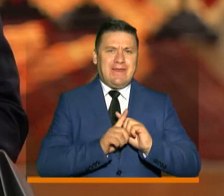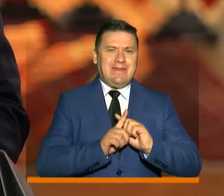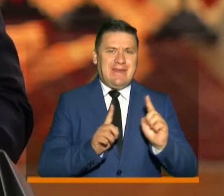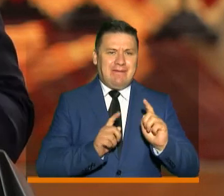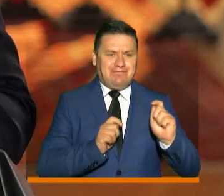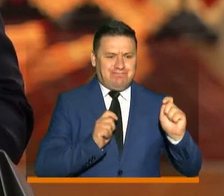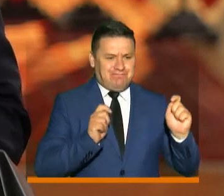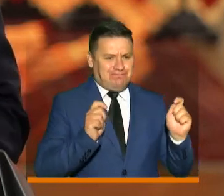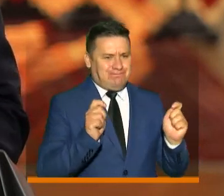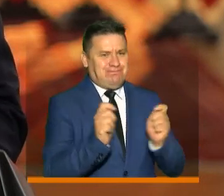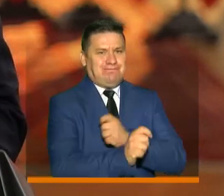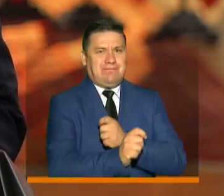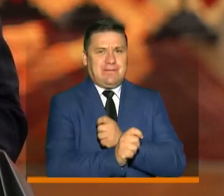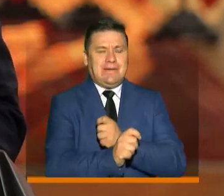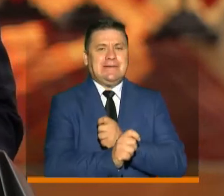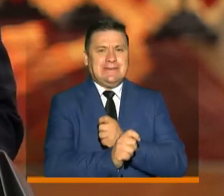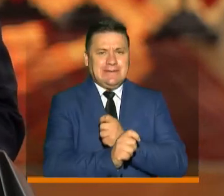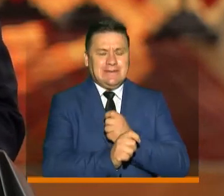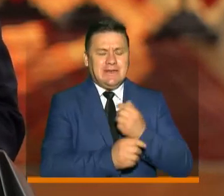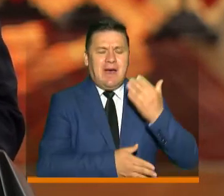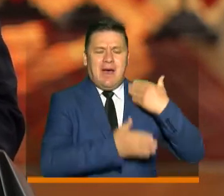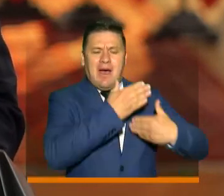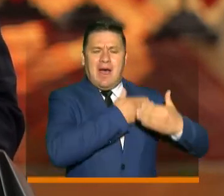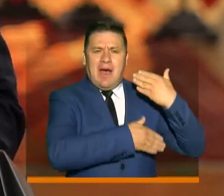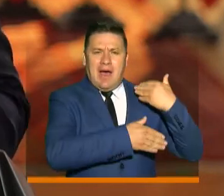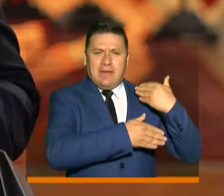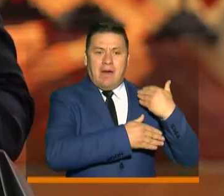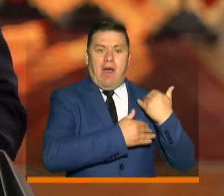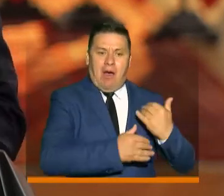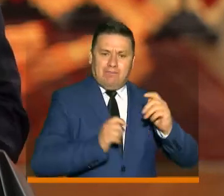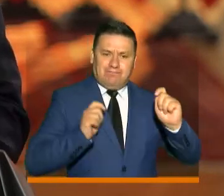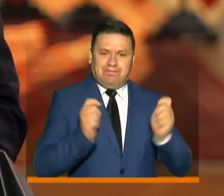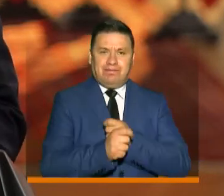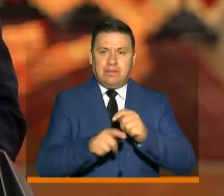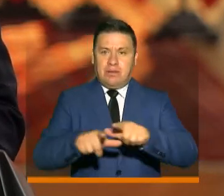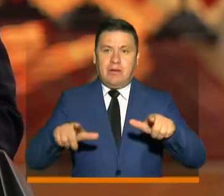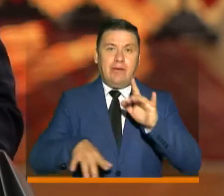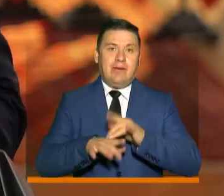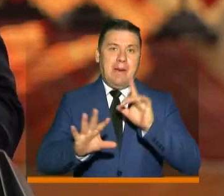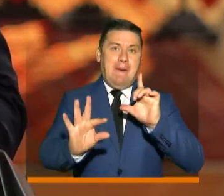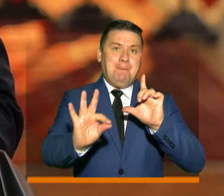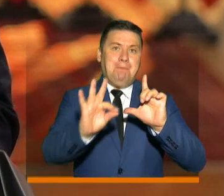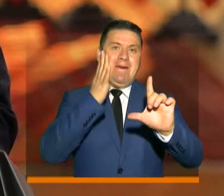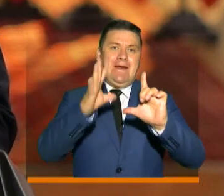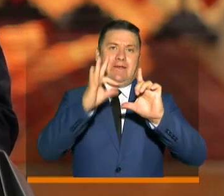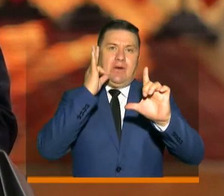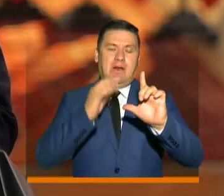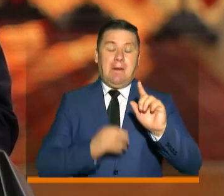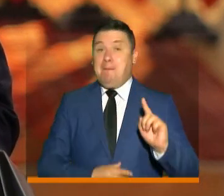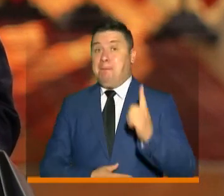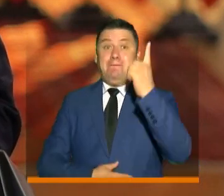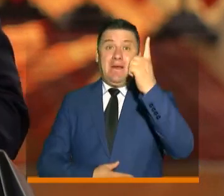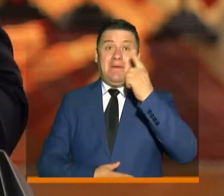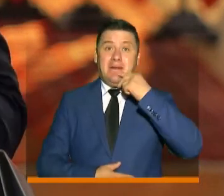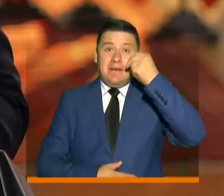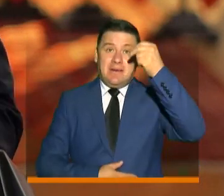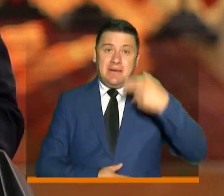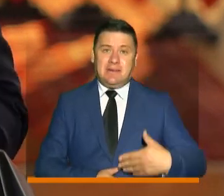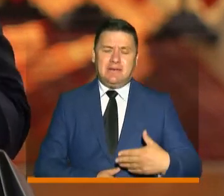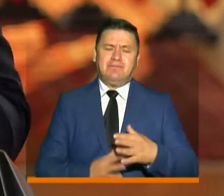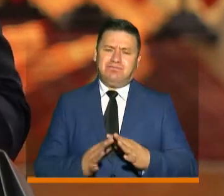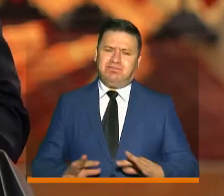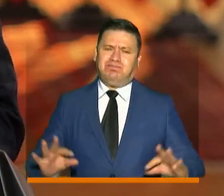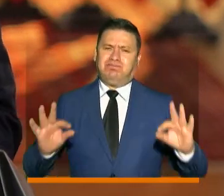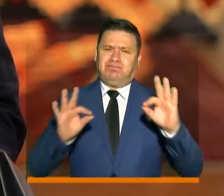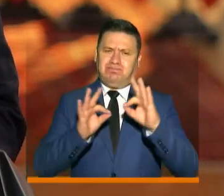a cualquiera que nos haya antecedido esta instalación virtual primera en la historia es en sí